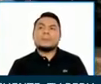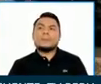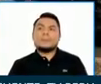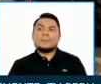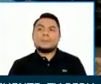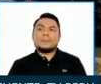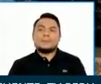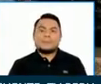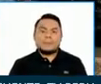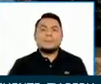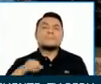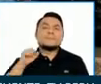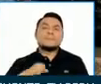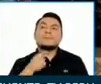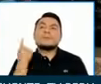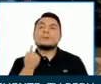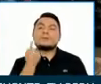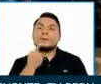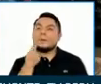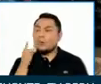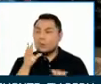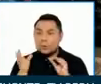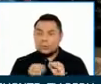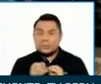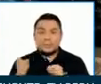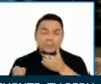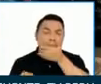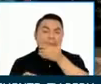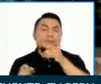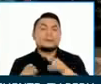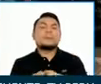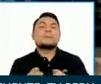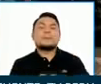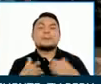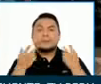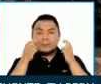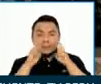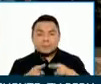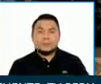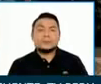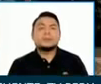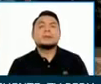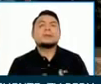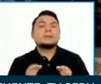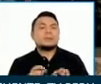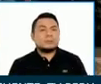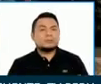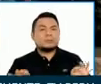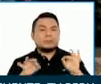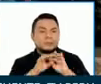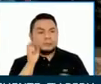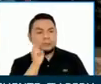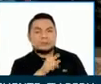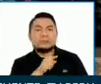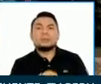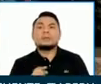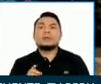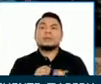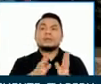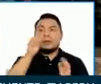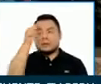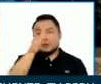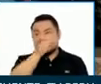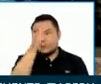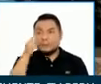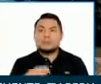Sí, solamente para complementar, también hemos visto que resulta importante que el día